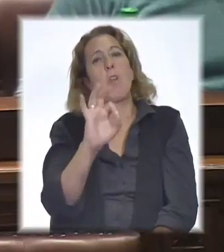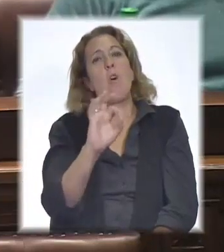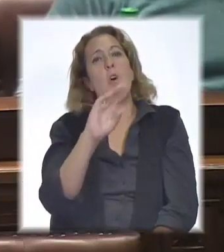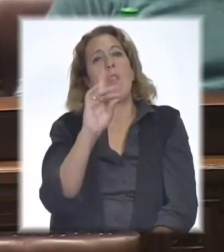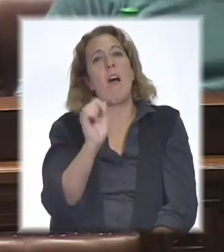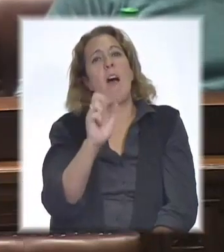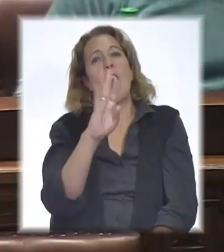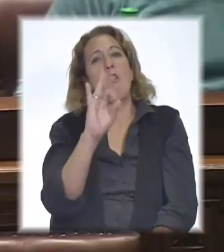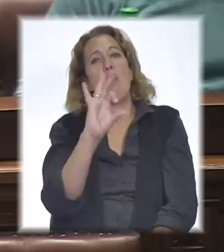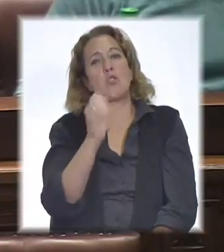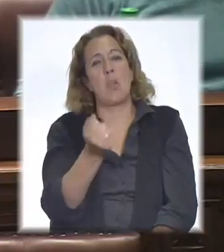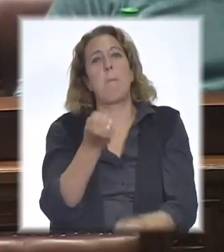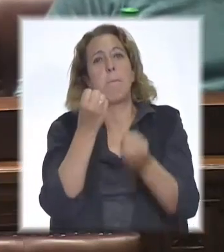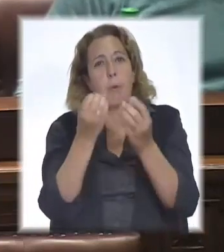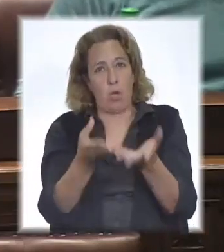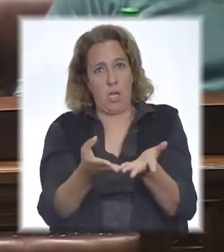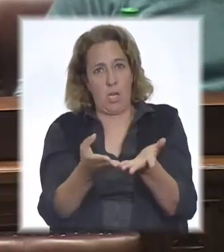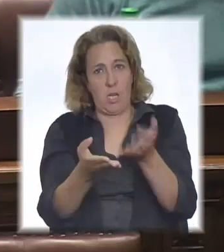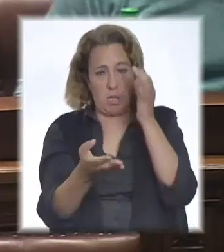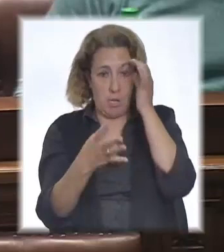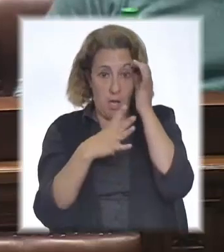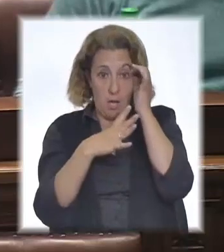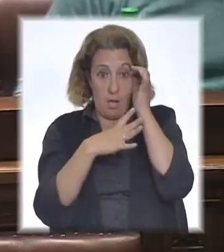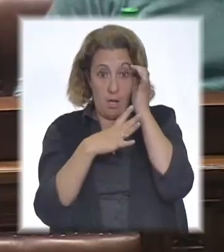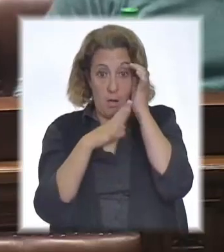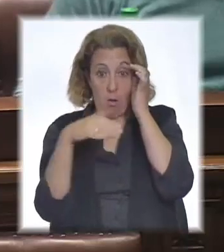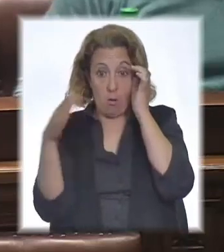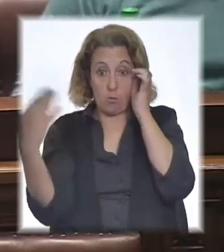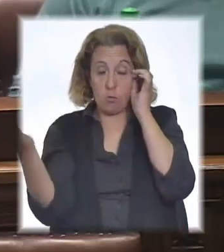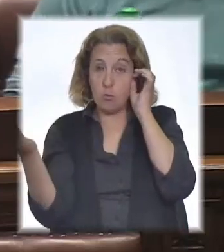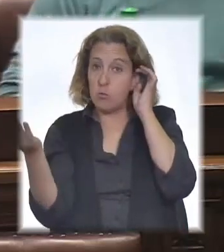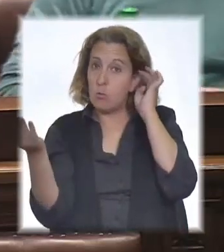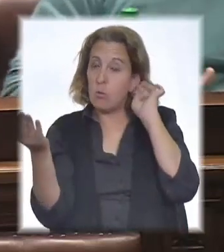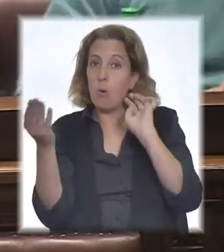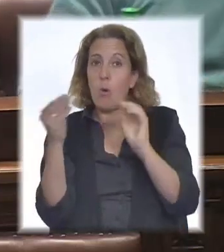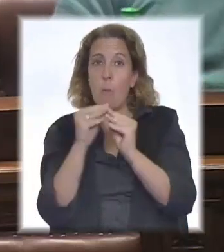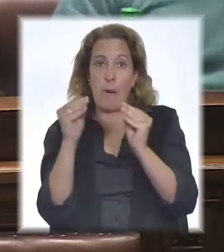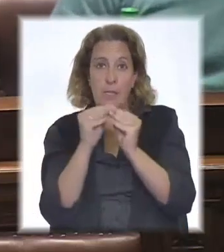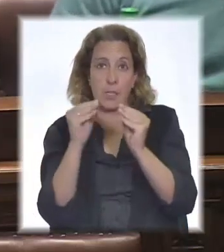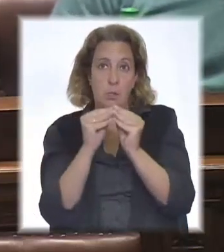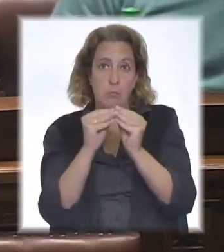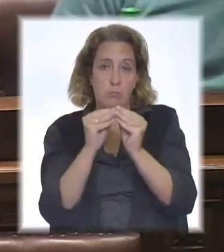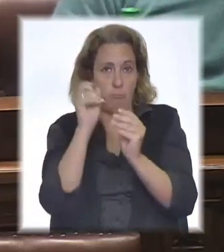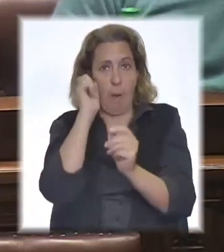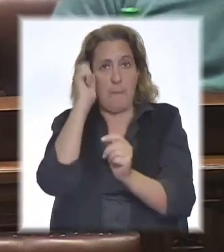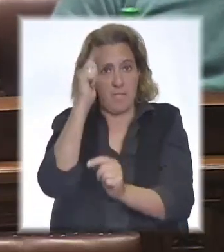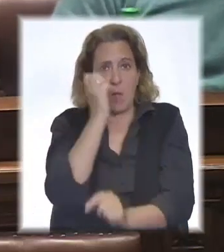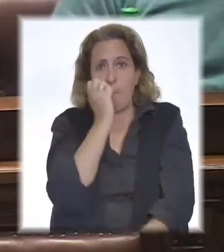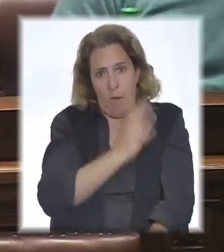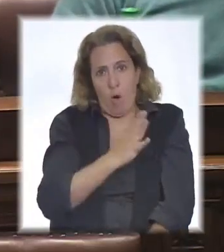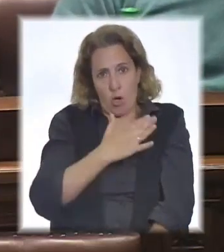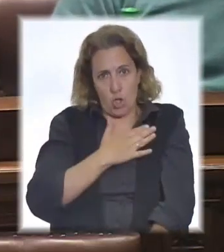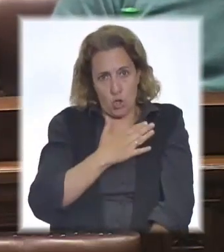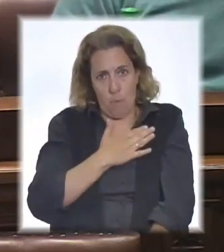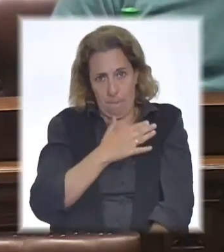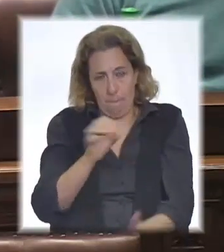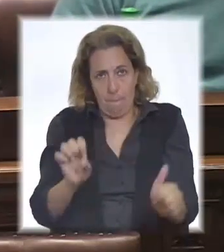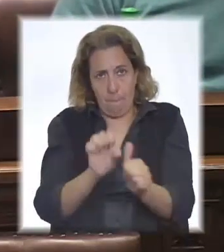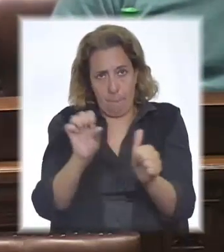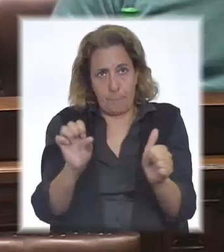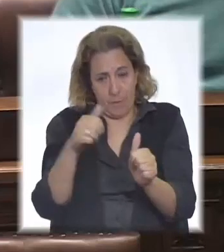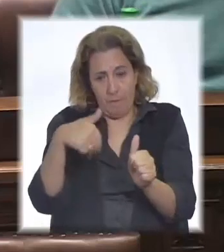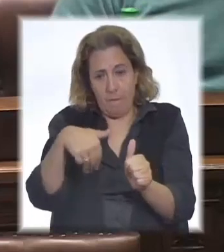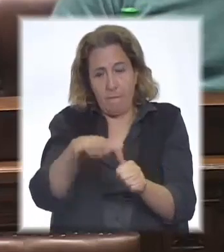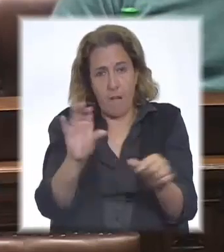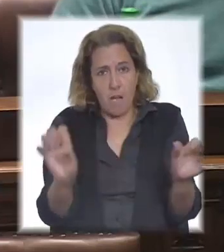porque hay otros compañeros que están mucho más capacitados que yo para hacerlo y que